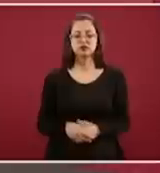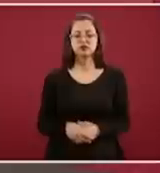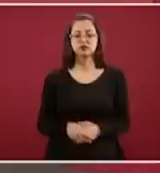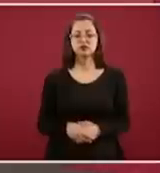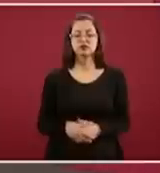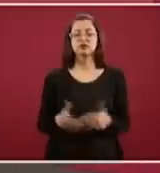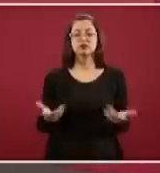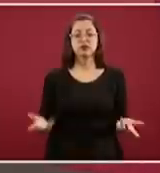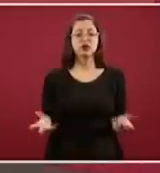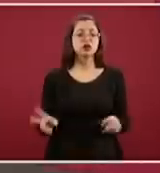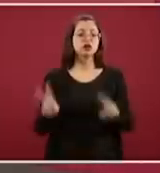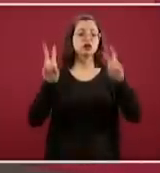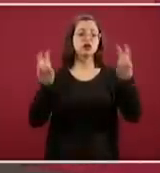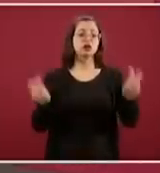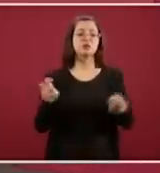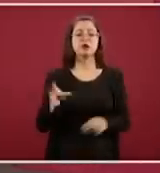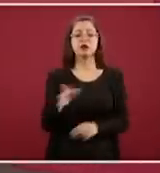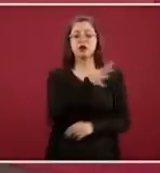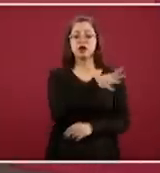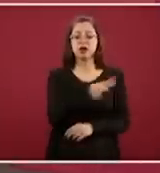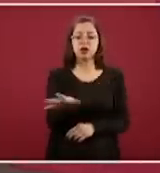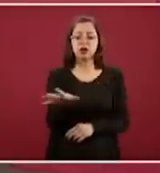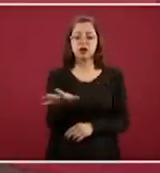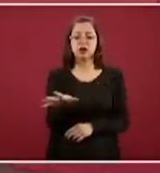general, eso es lo que quiero